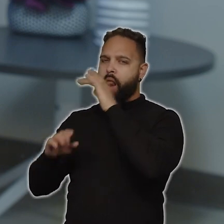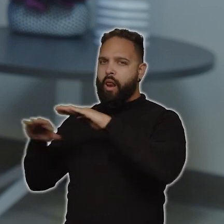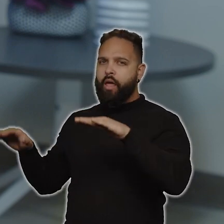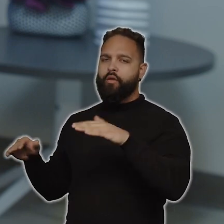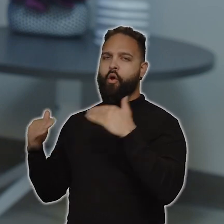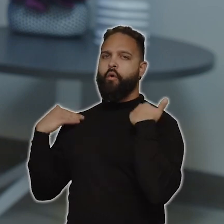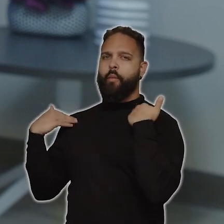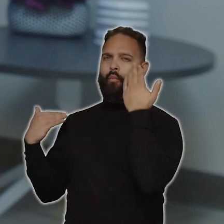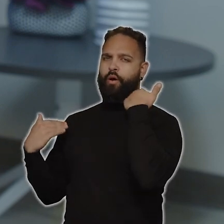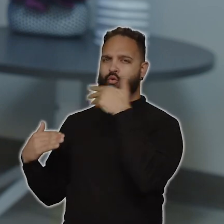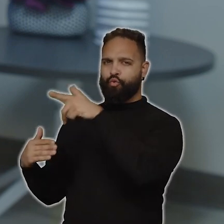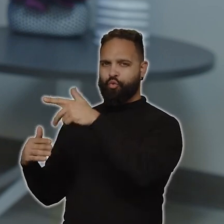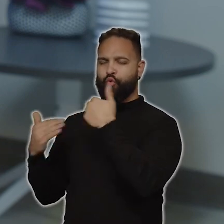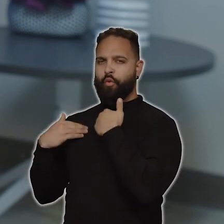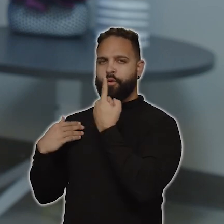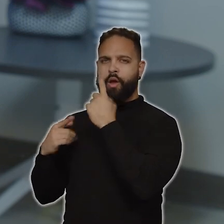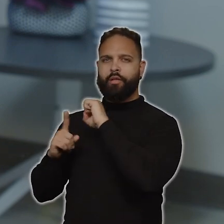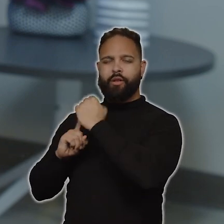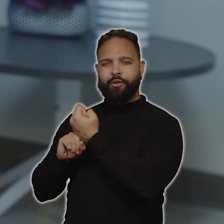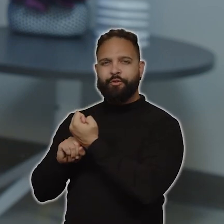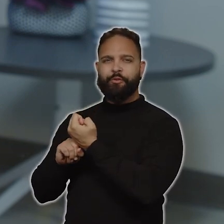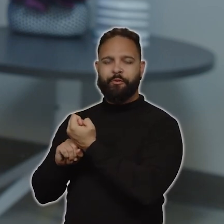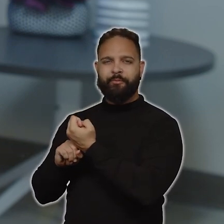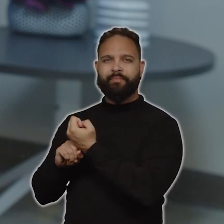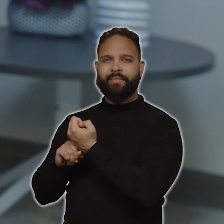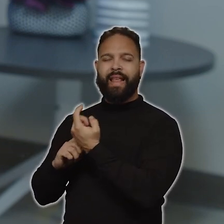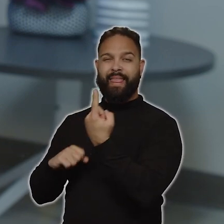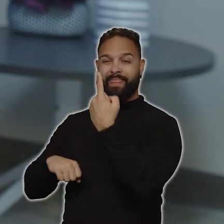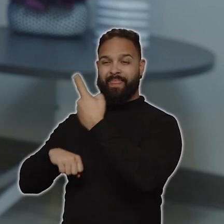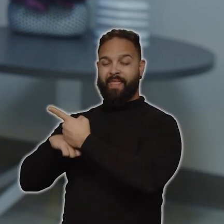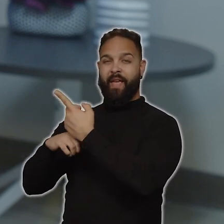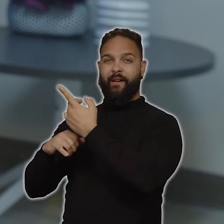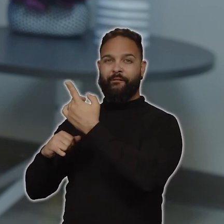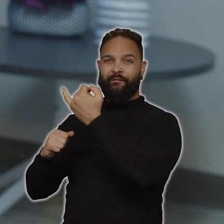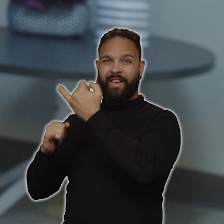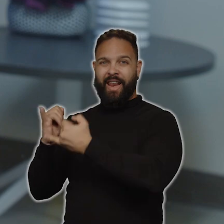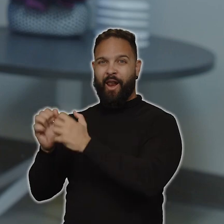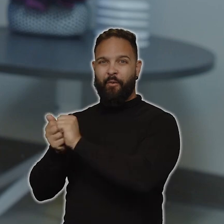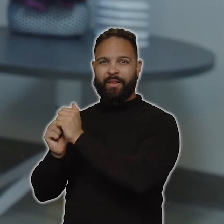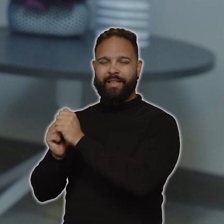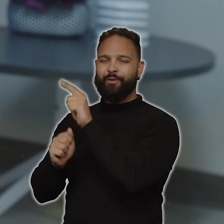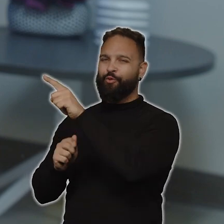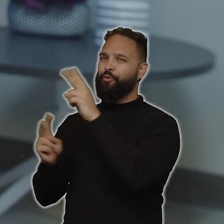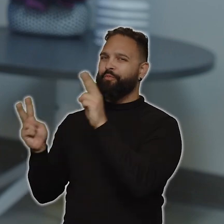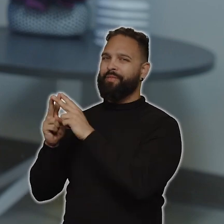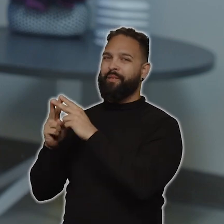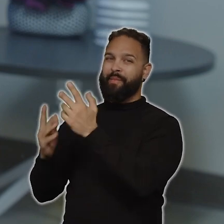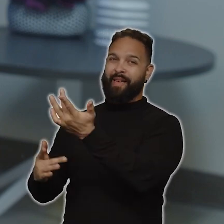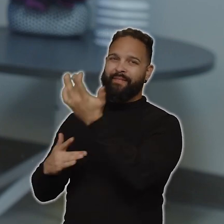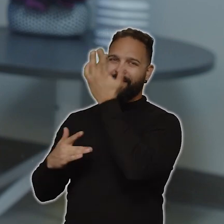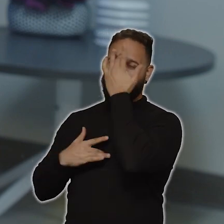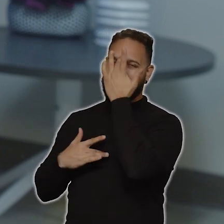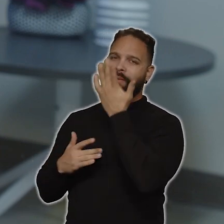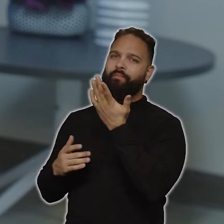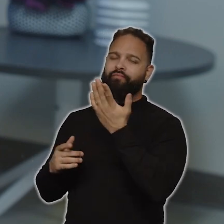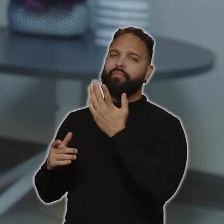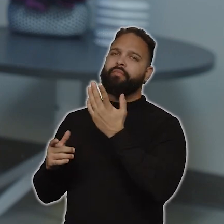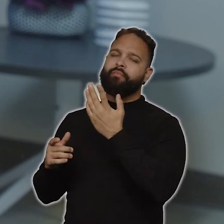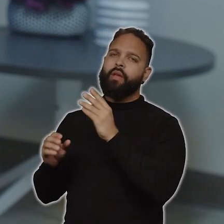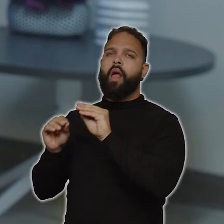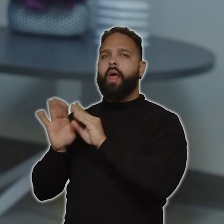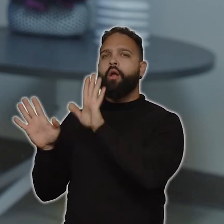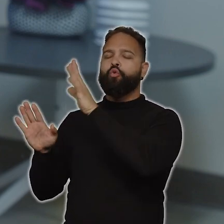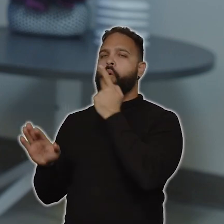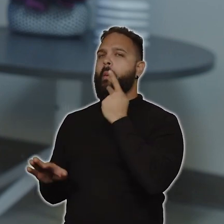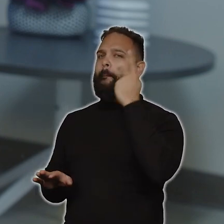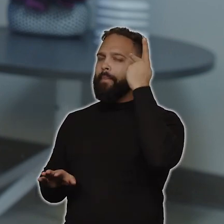porque tú tuviste una situación bien particular de que el día de la final estabas súper enfermo. Y pues obviamente tus